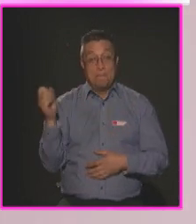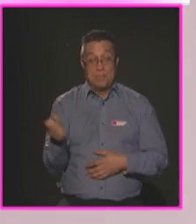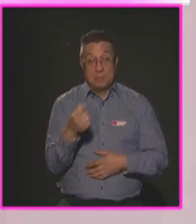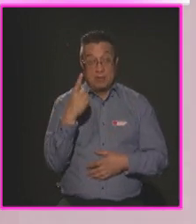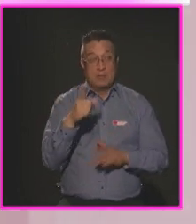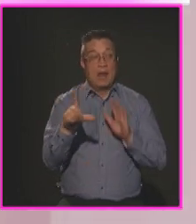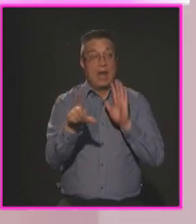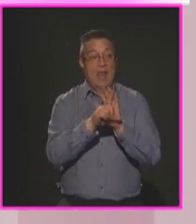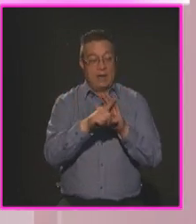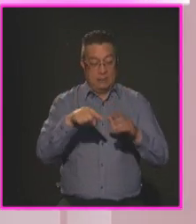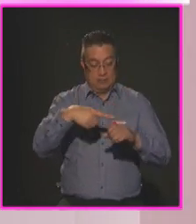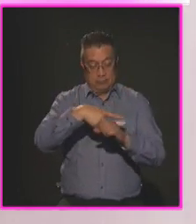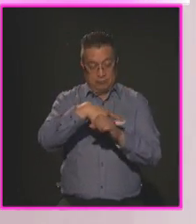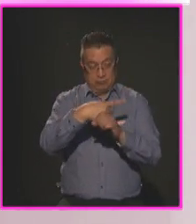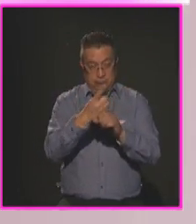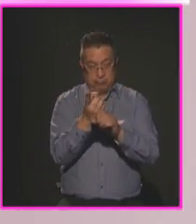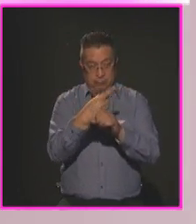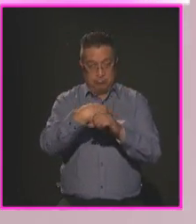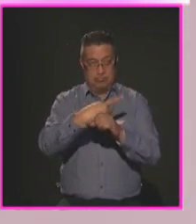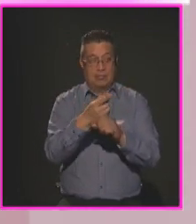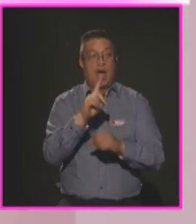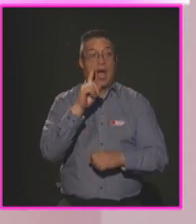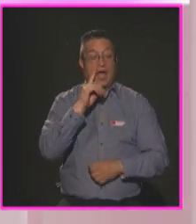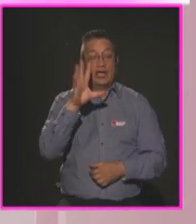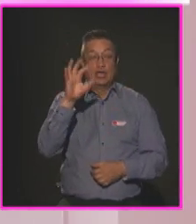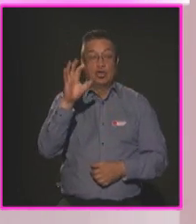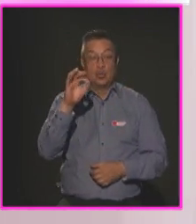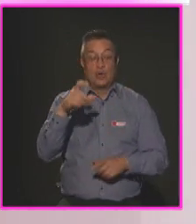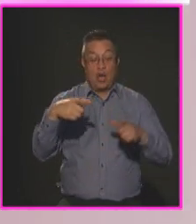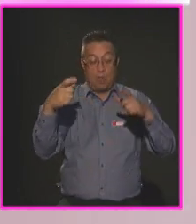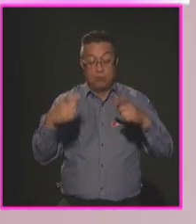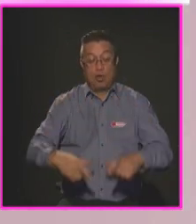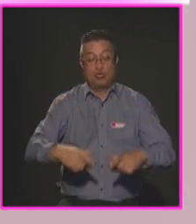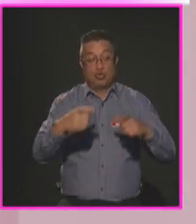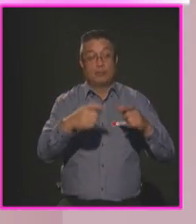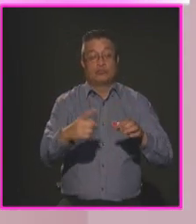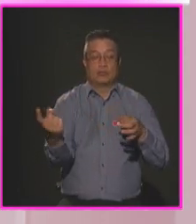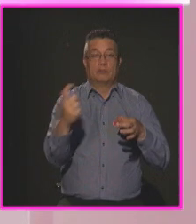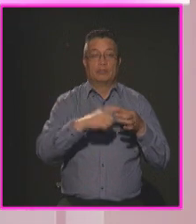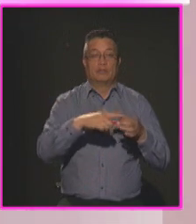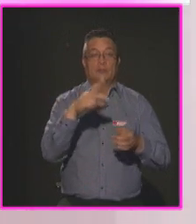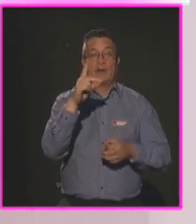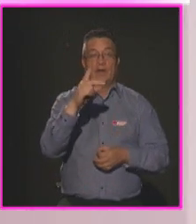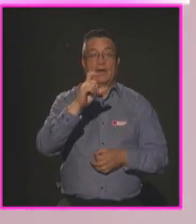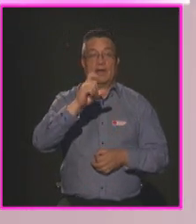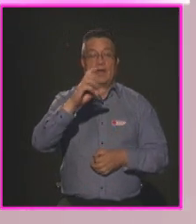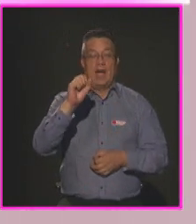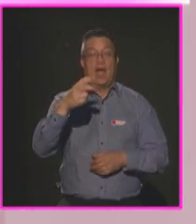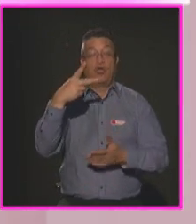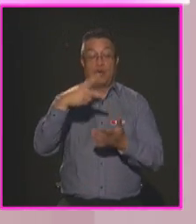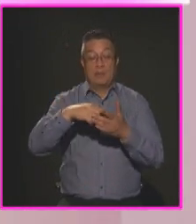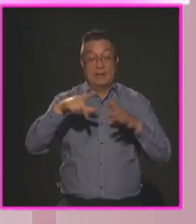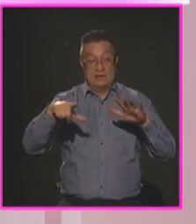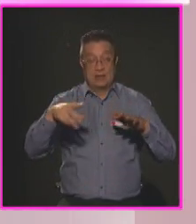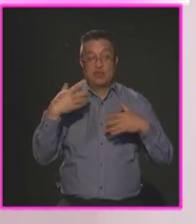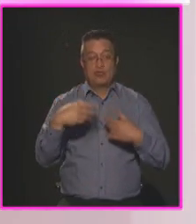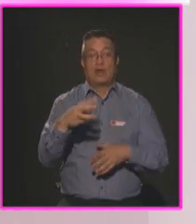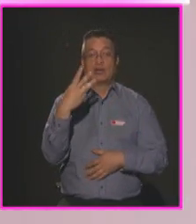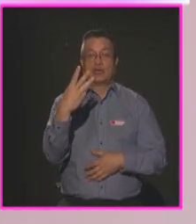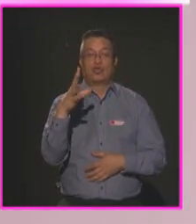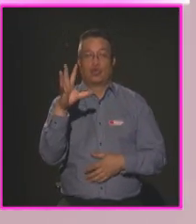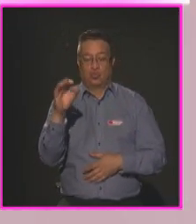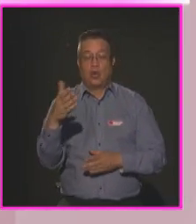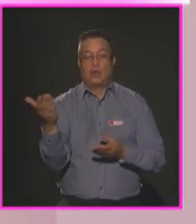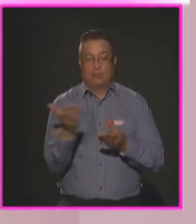del medidor. Les cuento que en Aculeo hay 50 pozos inscritos en la DGA más o menos. El censo del 2017 dio 350, pero en